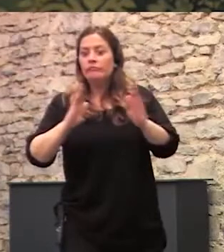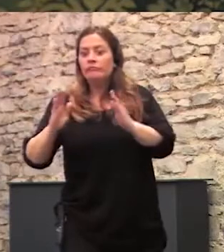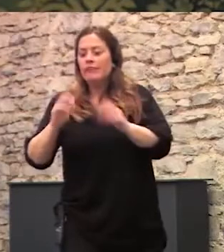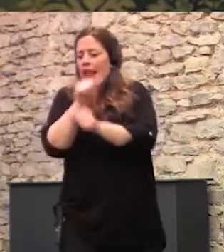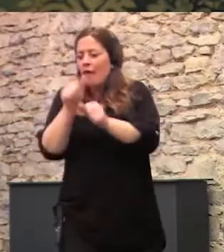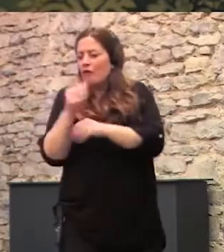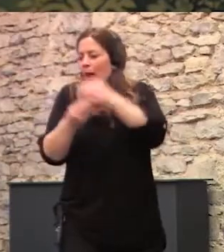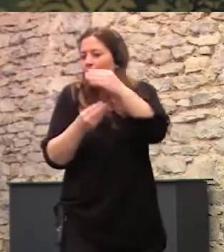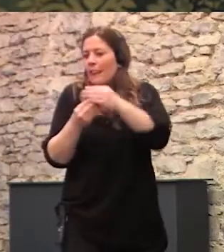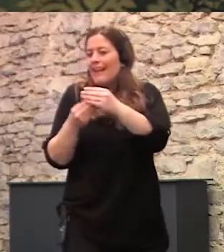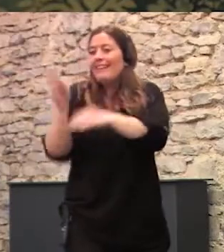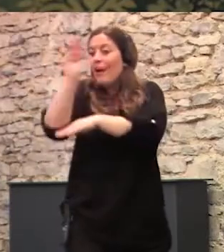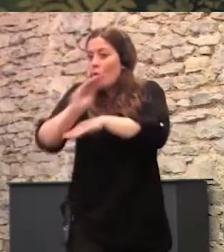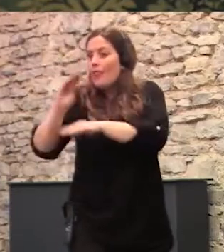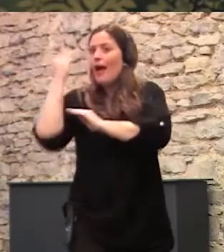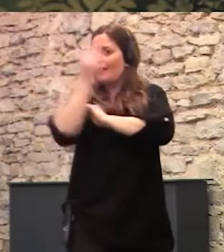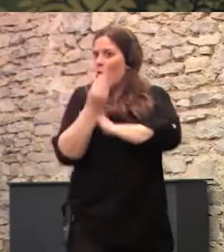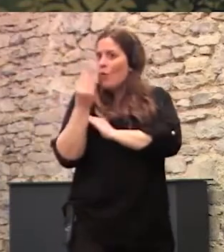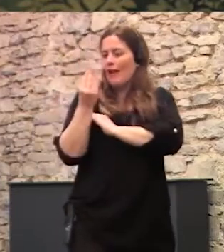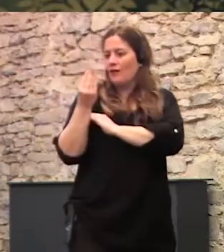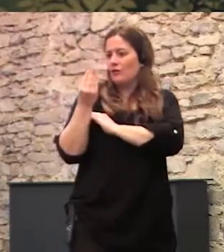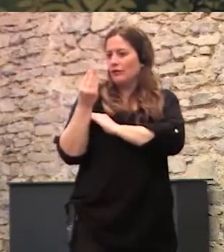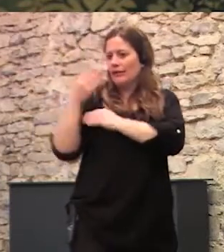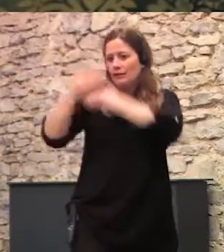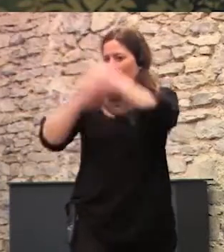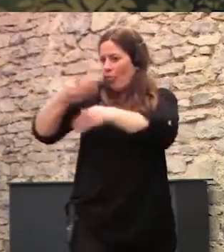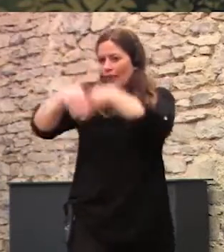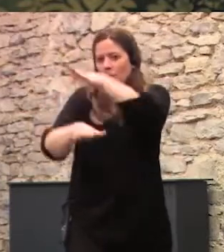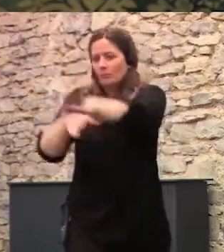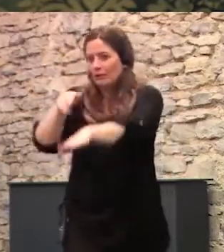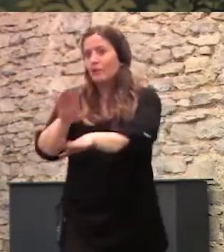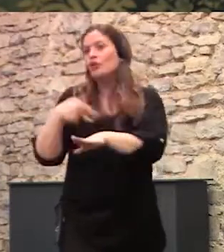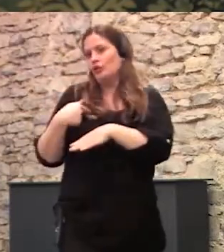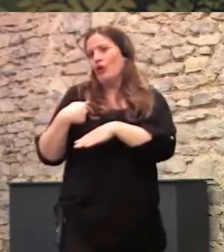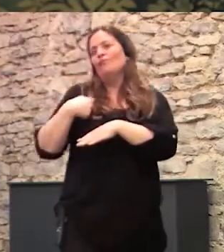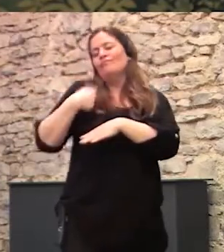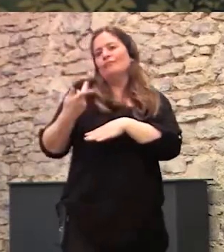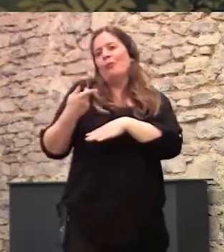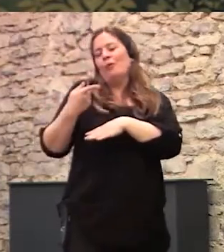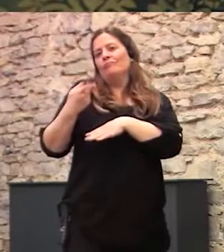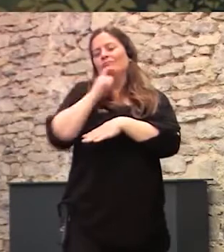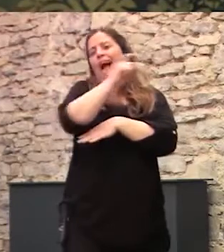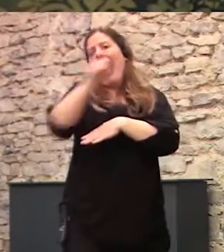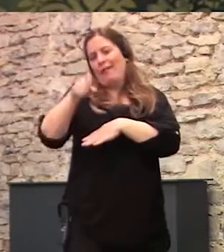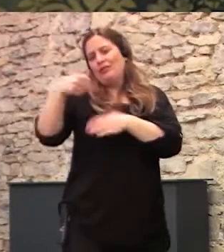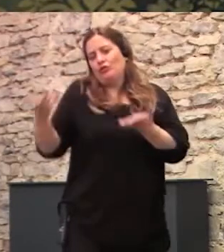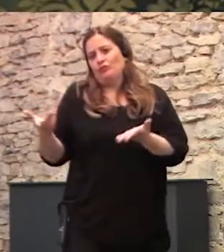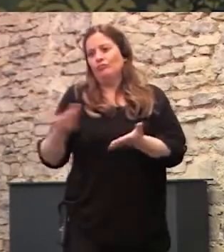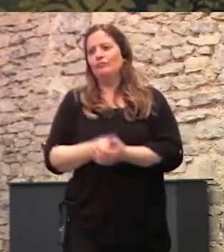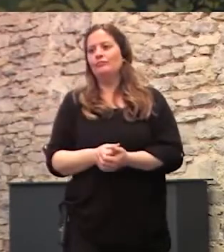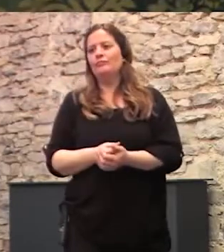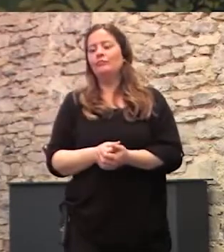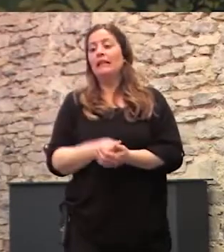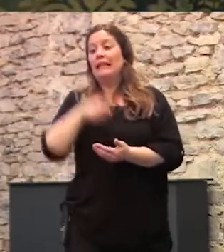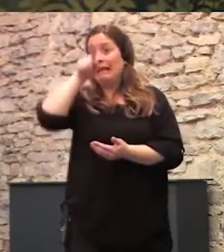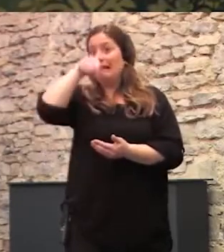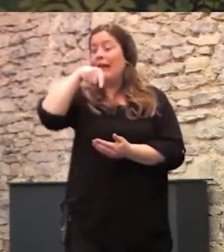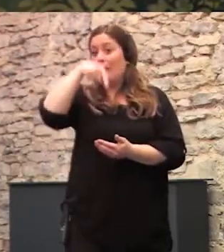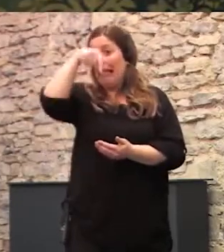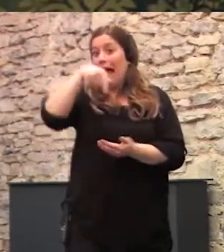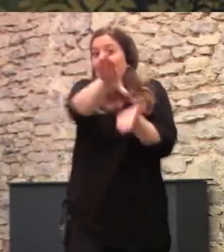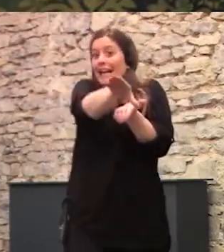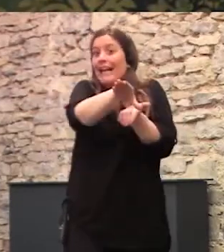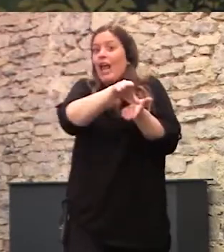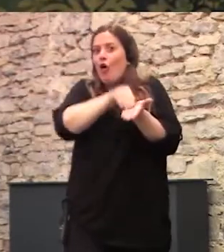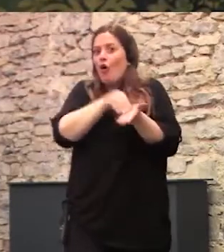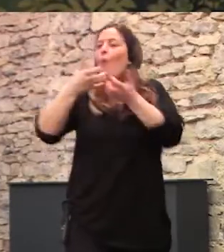en este hacer, ¿no? Entonces, hago un poco un llamamiento en este sentido. Y recojo aquí un párrafo